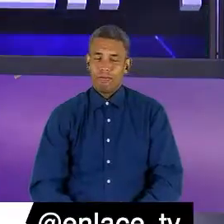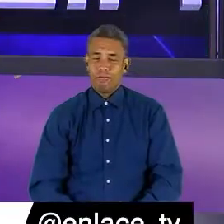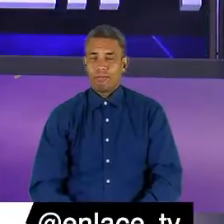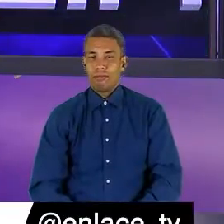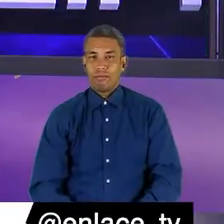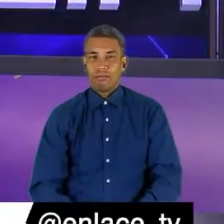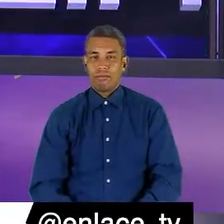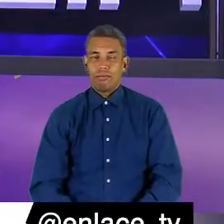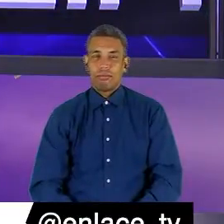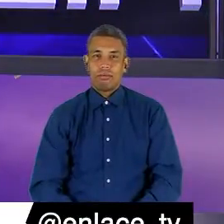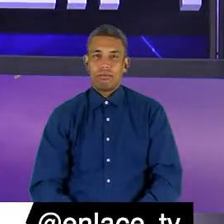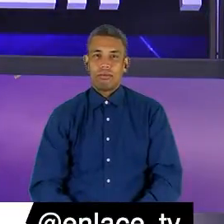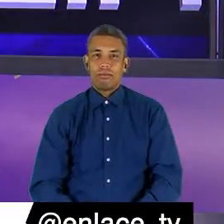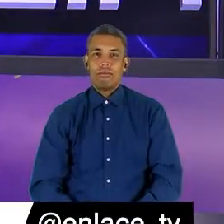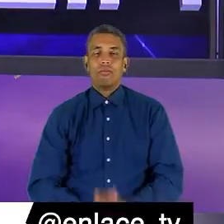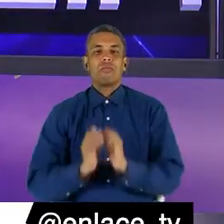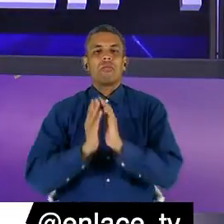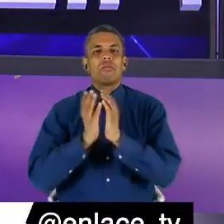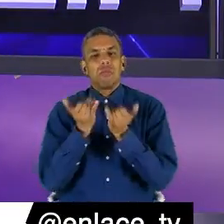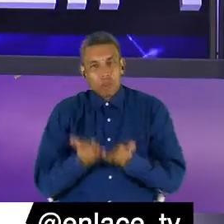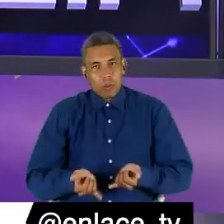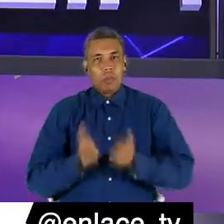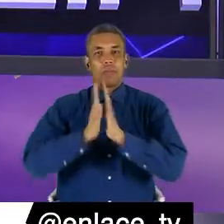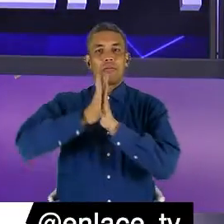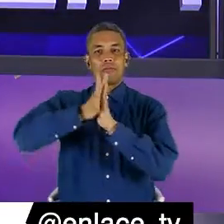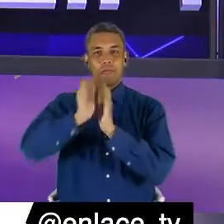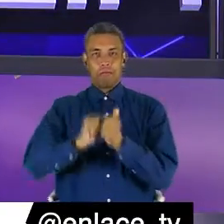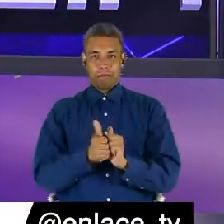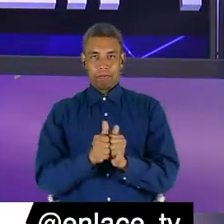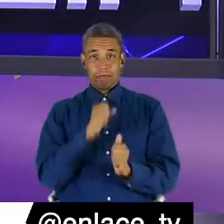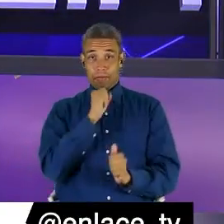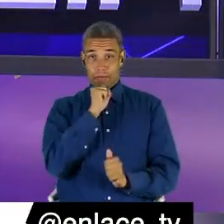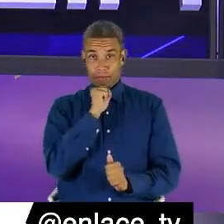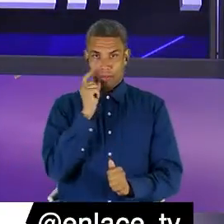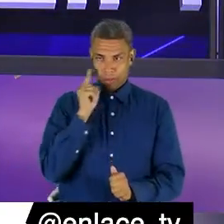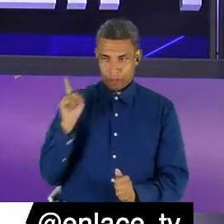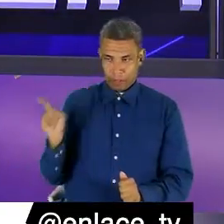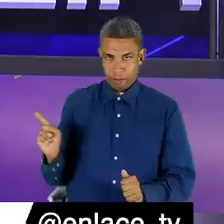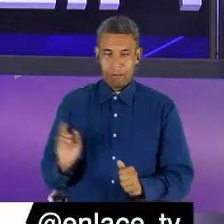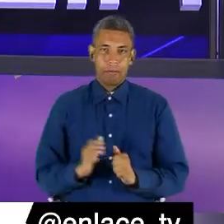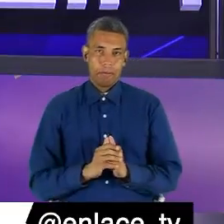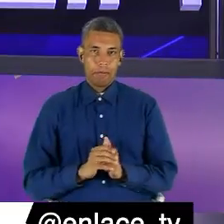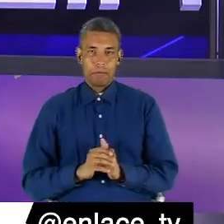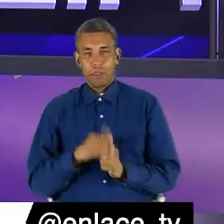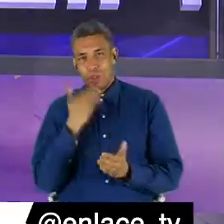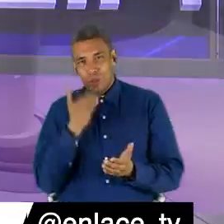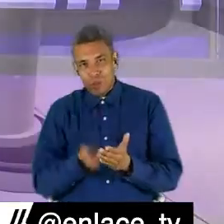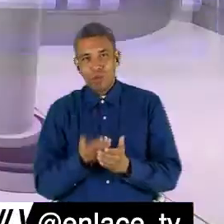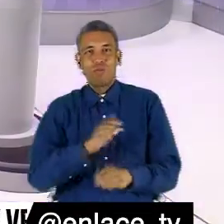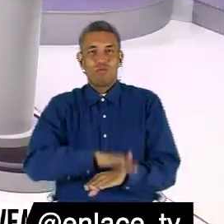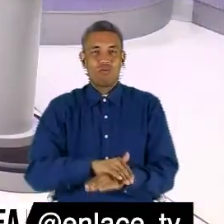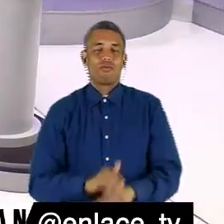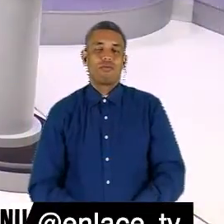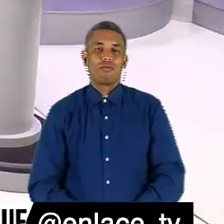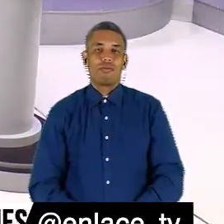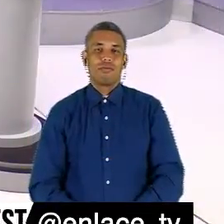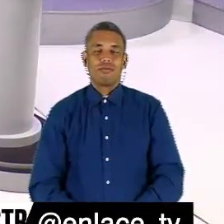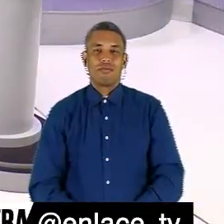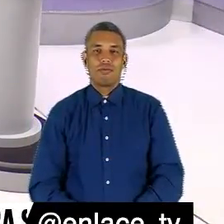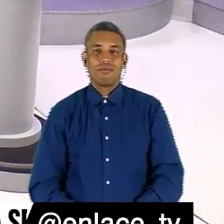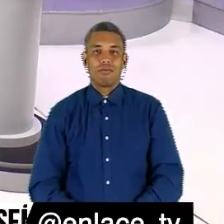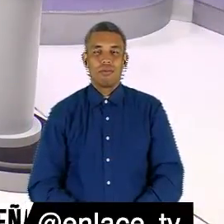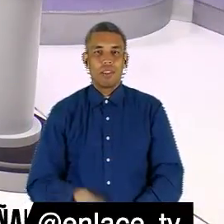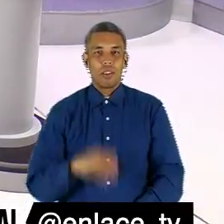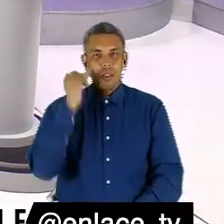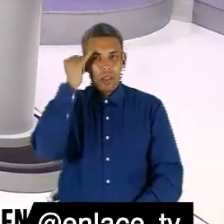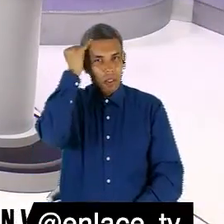Y llega el momento de conocer la información deportiva. Luis Alfonso, el Pocho Molina ya está con nosotros. Luis Alfonso, buenas tardes y bienvenido. Hola,